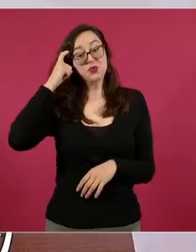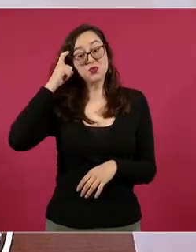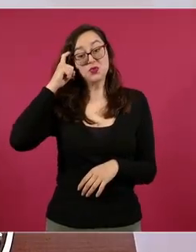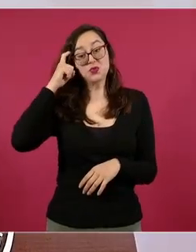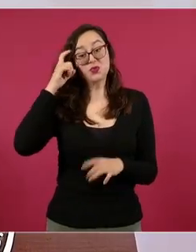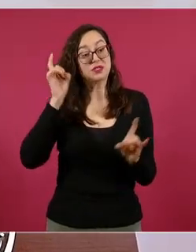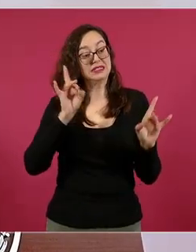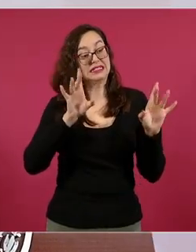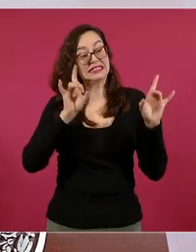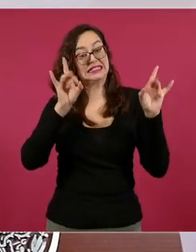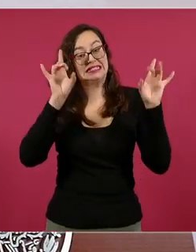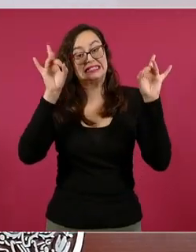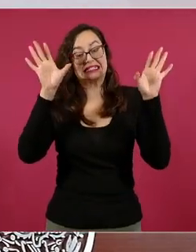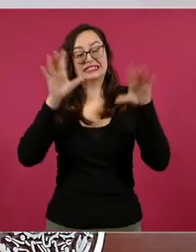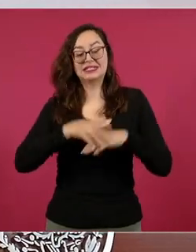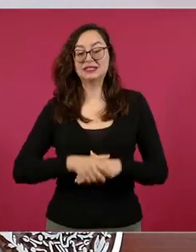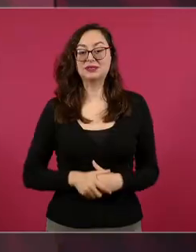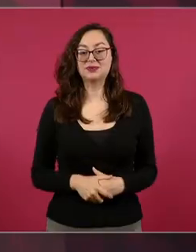Ustedes saben que